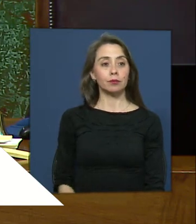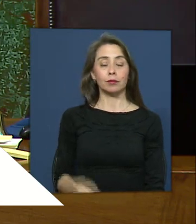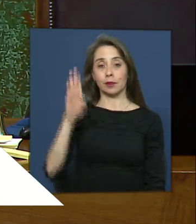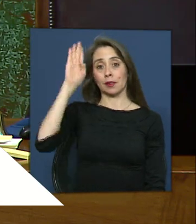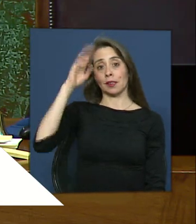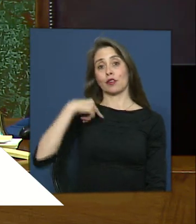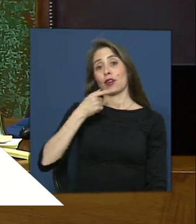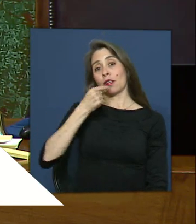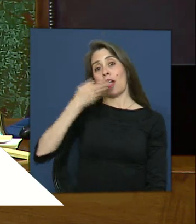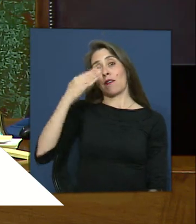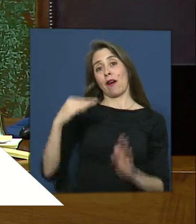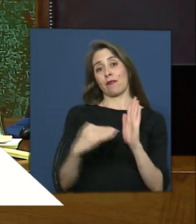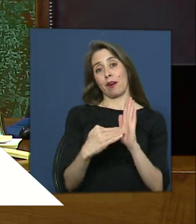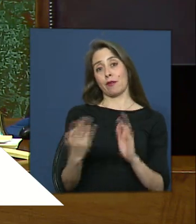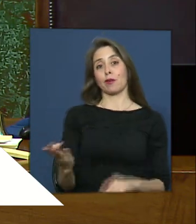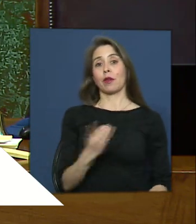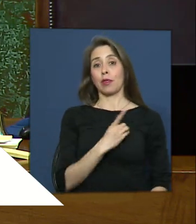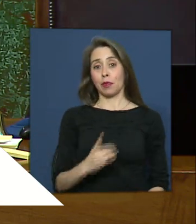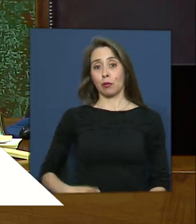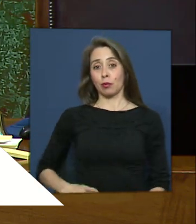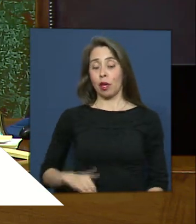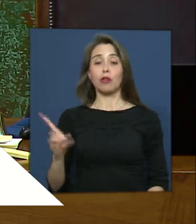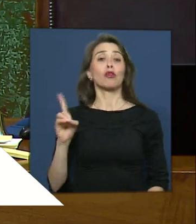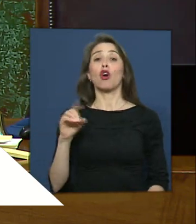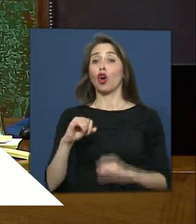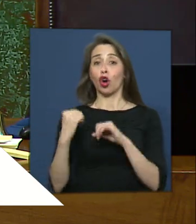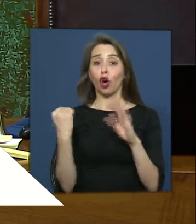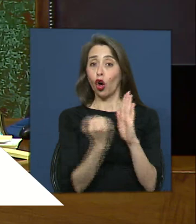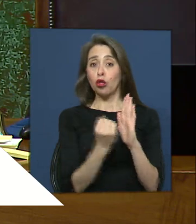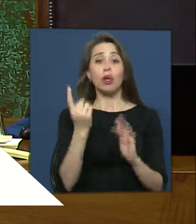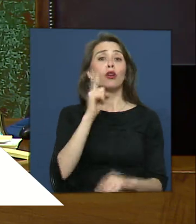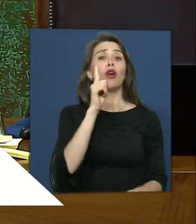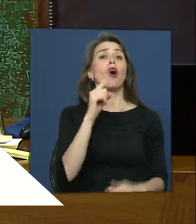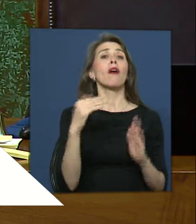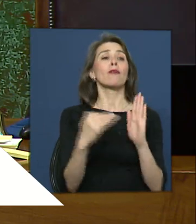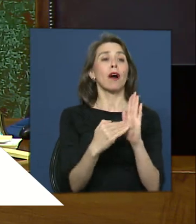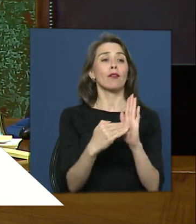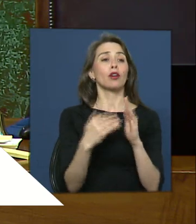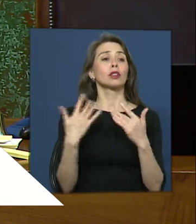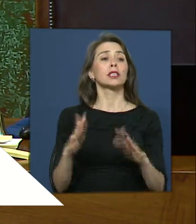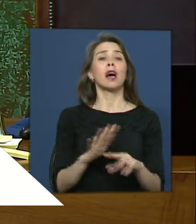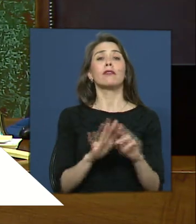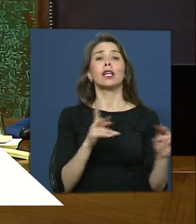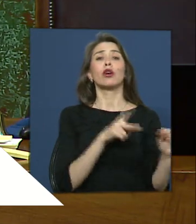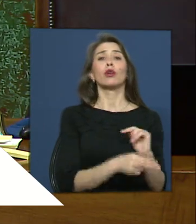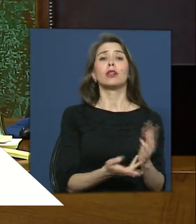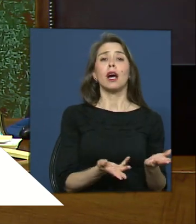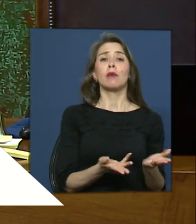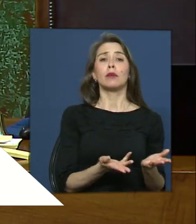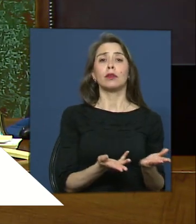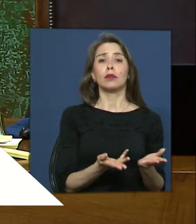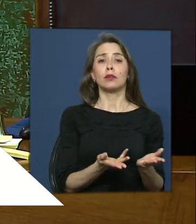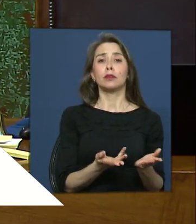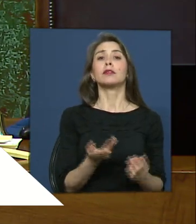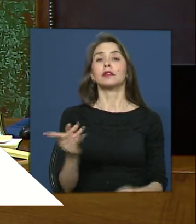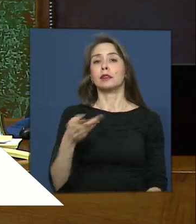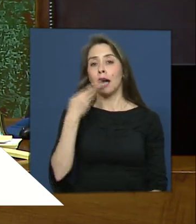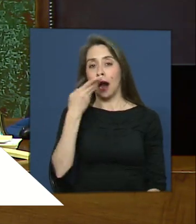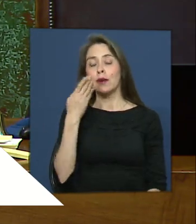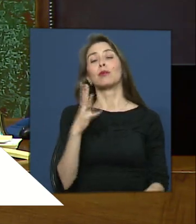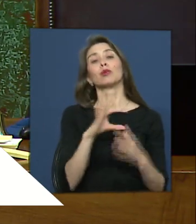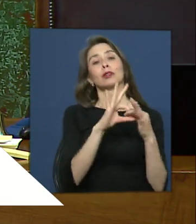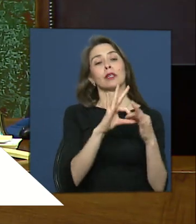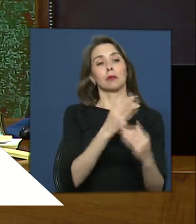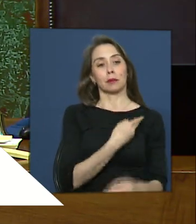Diputada Alejandra Sepúlveda, para hablar en contra. ¿Puedo hablar a favor? Ya habíamos cortado, pero vamos a cederle. Muchas